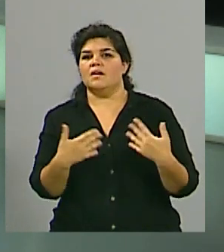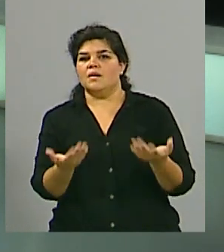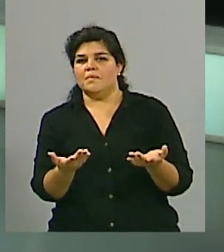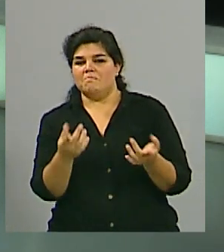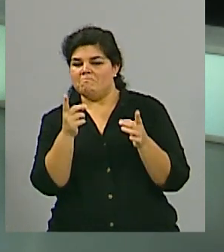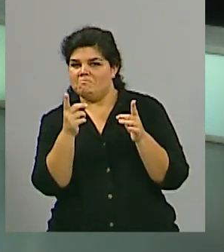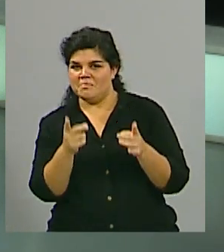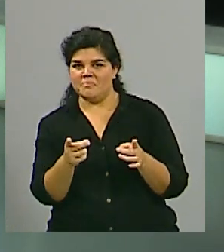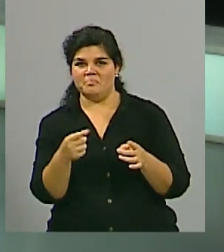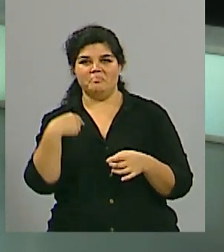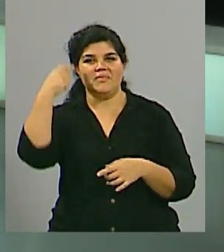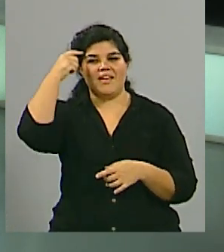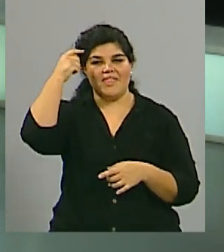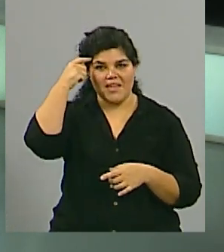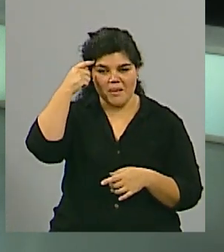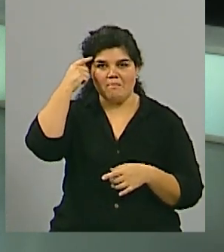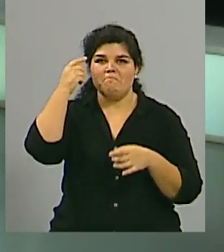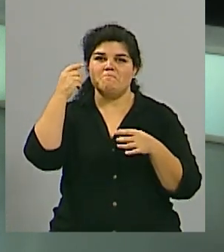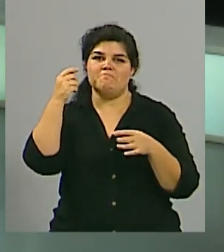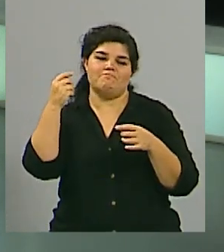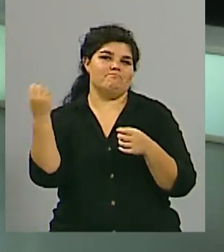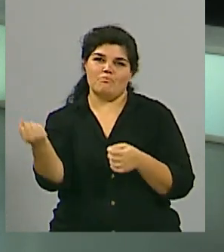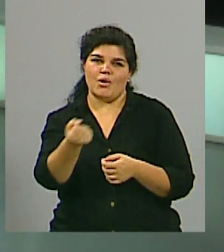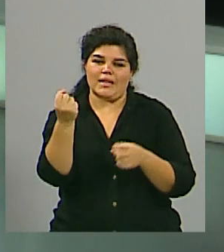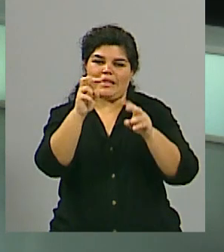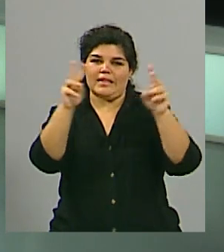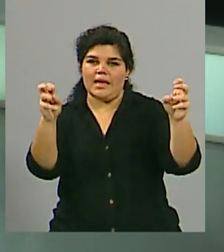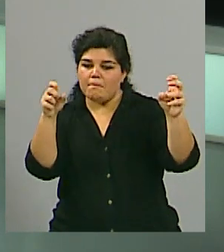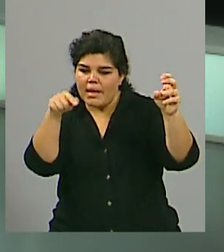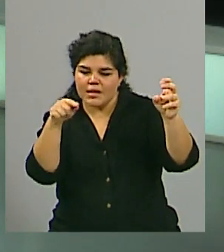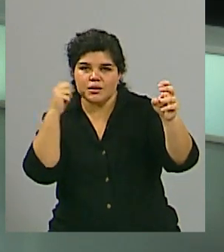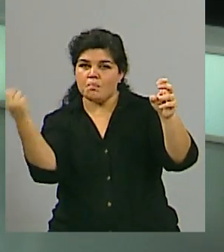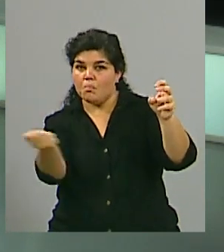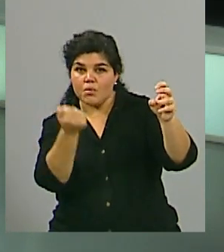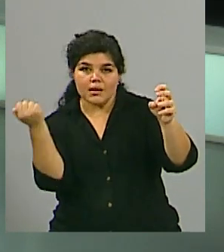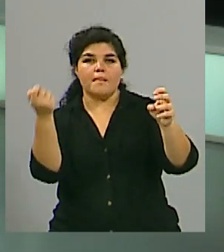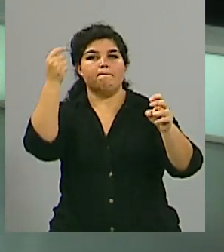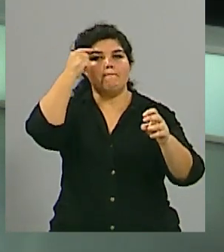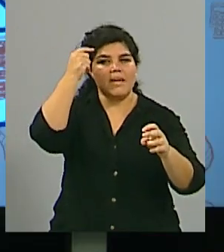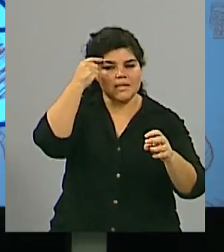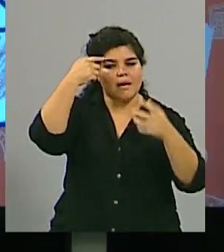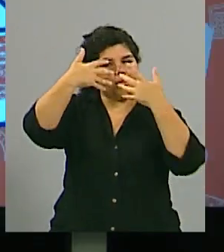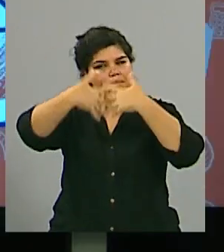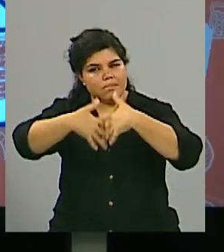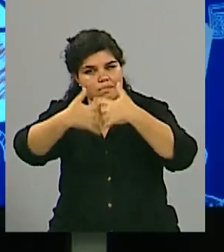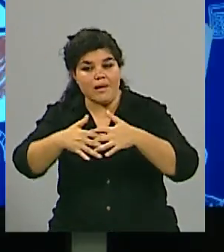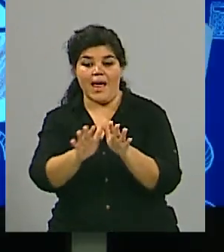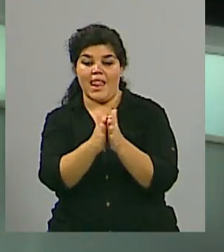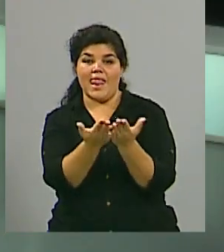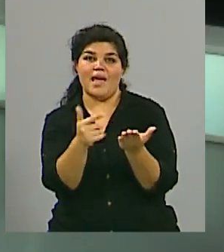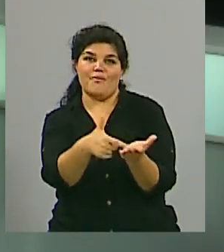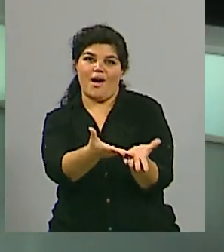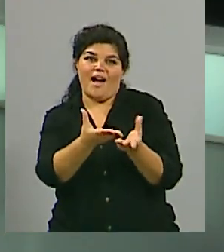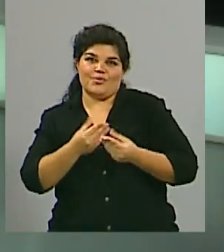grandes temas y no solamente pensarlo, sino que también desde acá tenemos con qué pensarlo y cómo pensarlo, ¿no? Bueno, vos decías